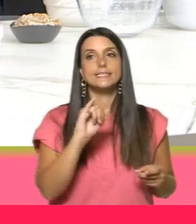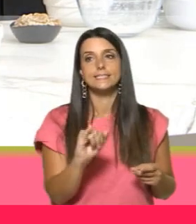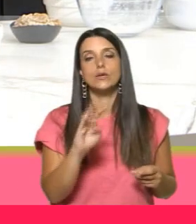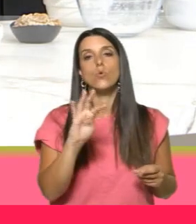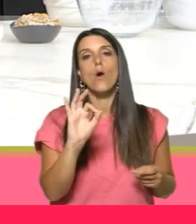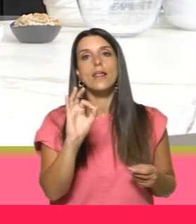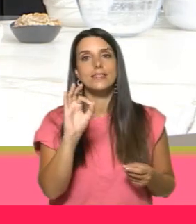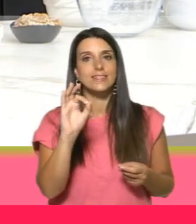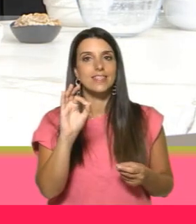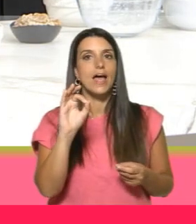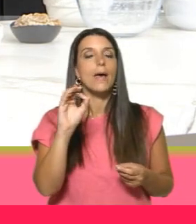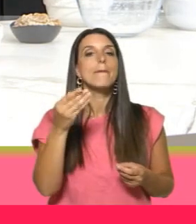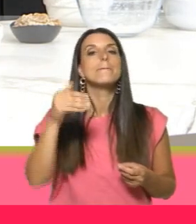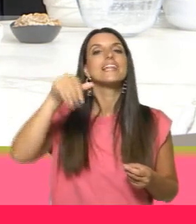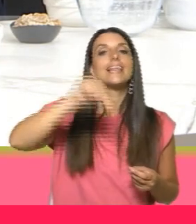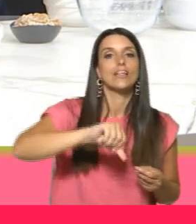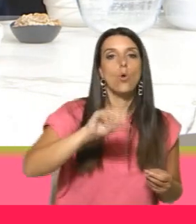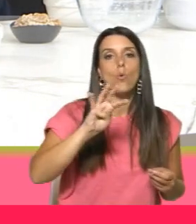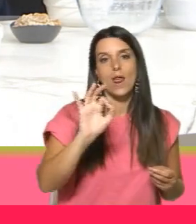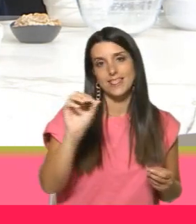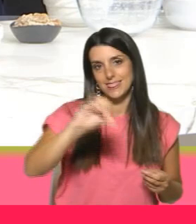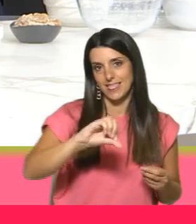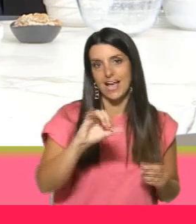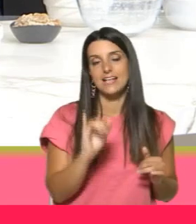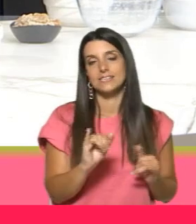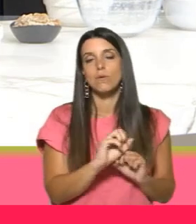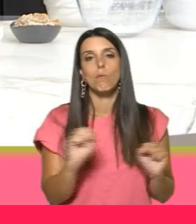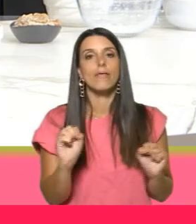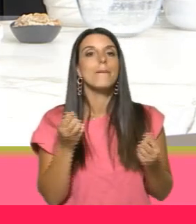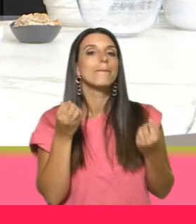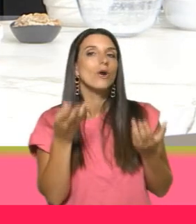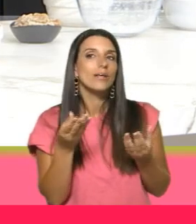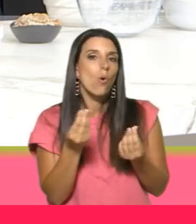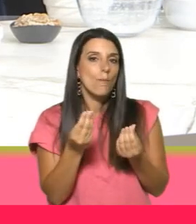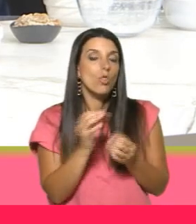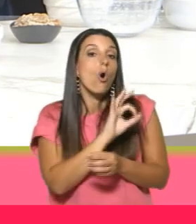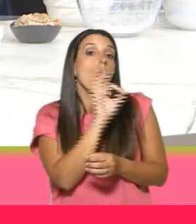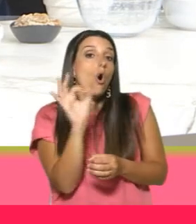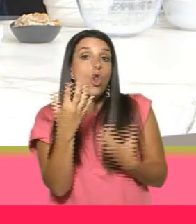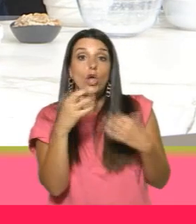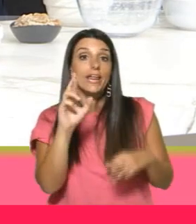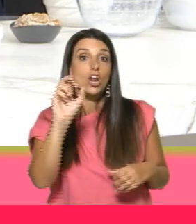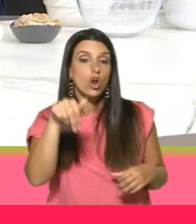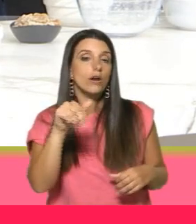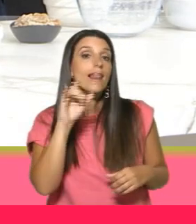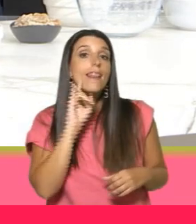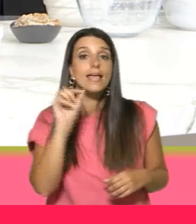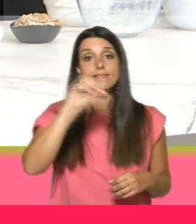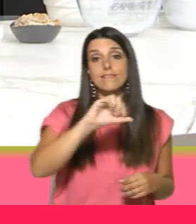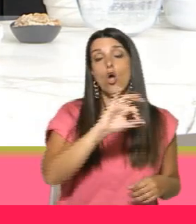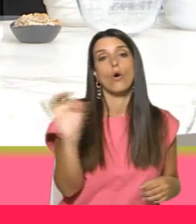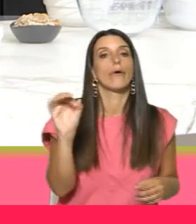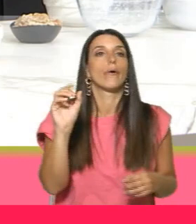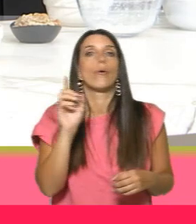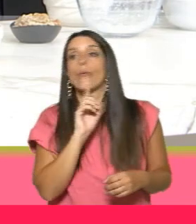Pero que hace preguntas, excelente. Sí, también se lo pones eso, unos 40 mililitros porque es humedad. Y si también. No le querés poner ron, le pones leche o le pones jugo de